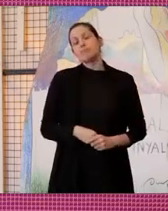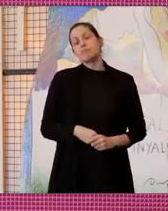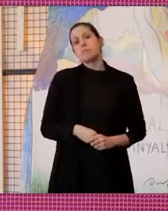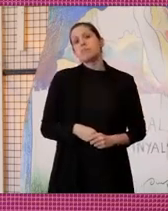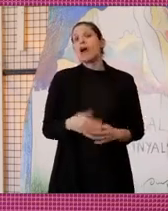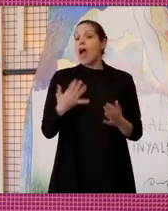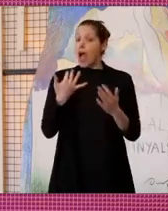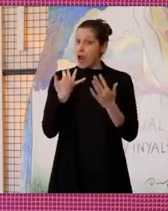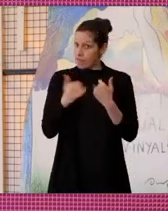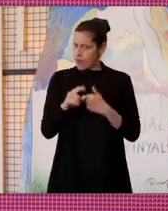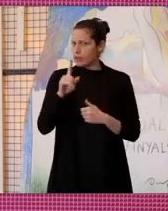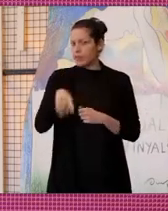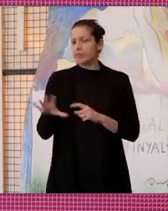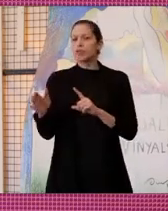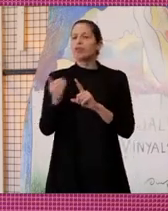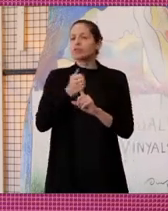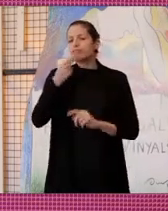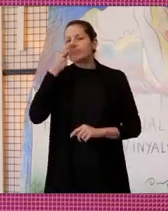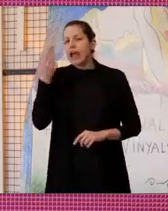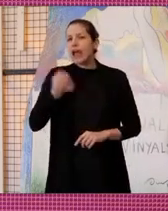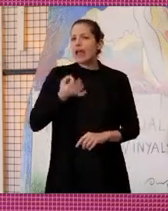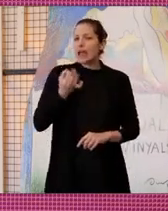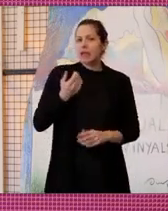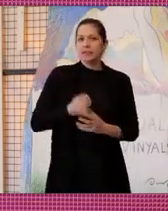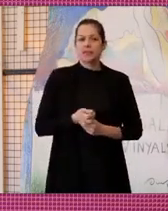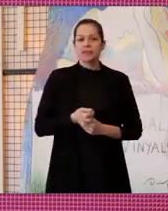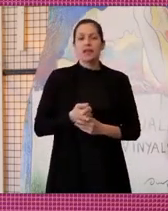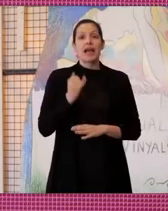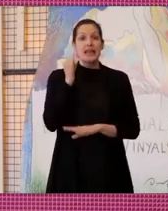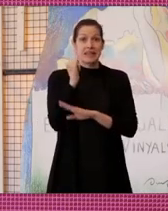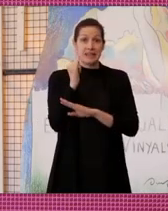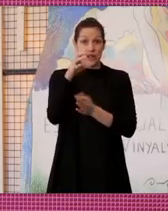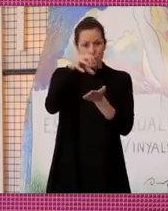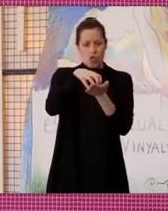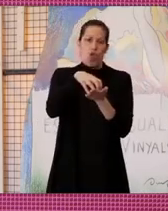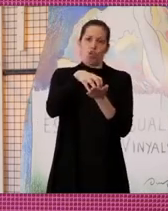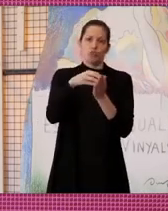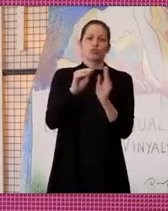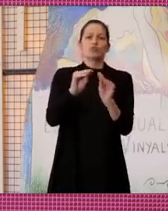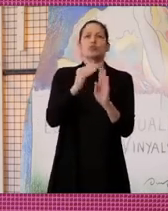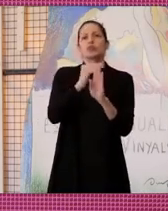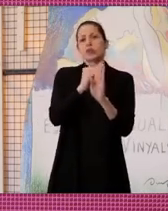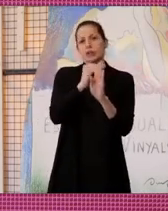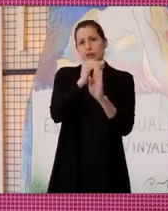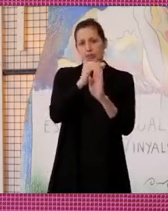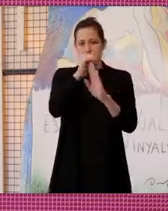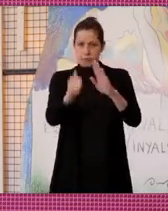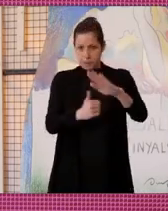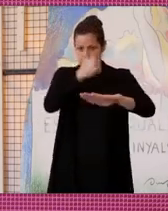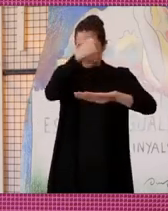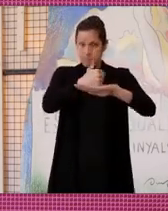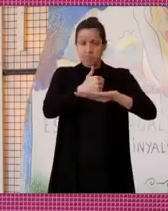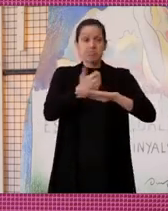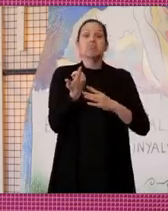y es Elevar el nivel de la institución en las Naciones Unidas hay una cosa muy jerárquica Y entonces